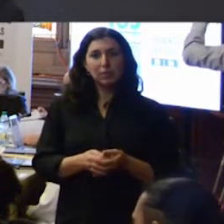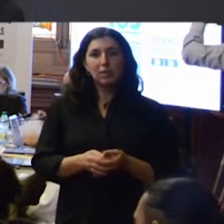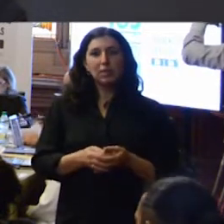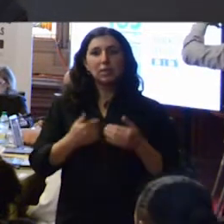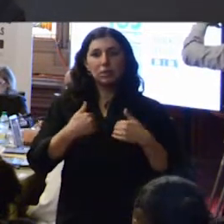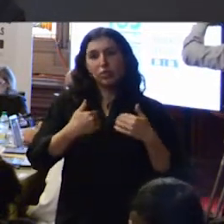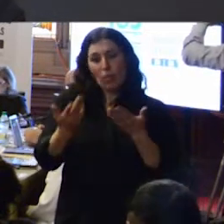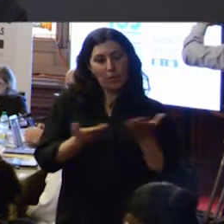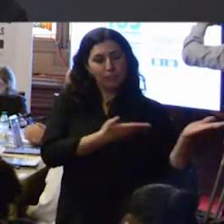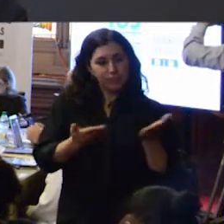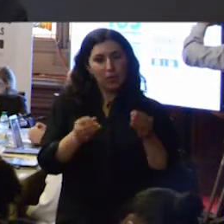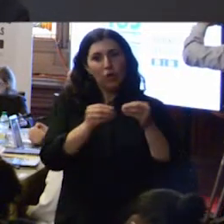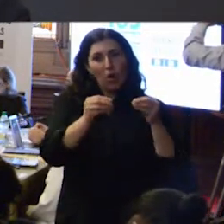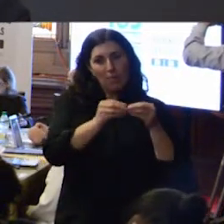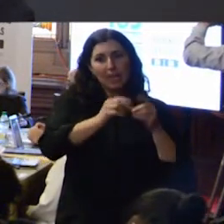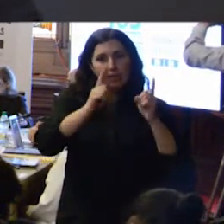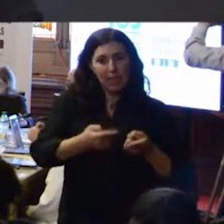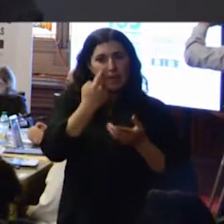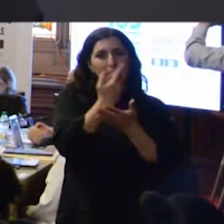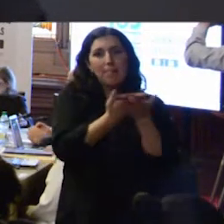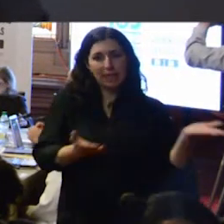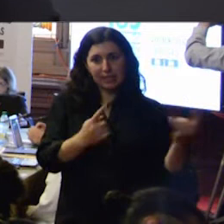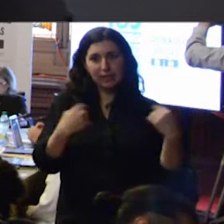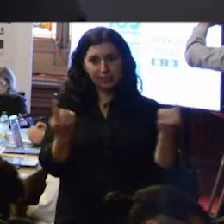para que se presente también la compañera de sociedad civil que nos acompaña.